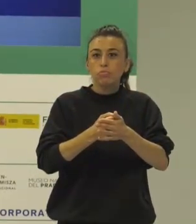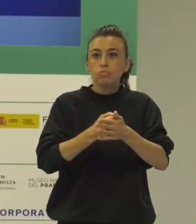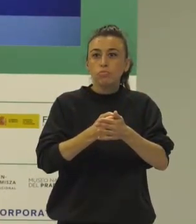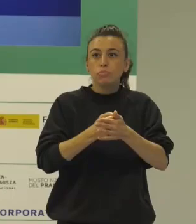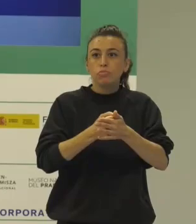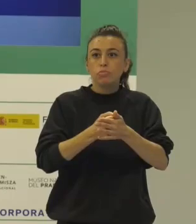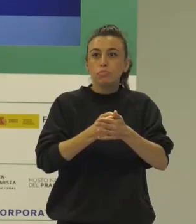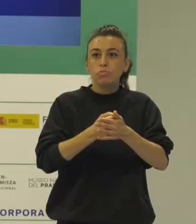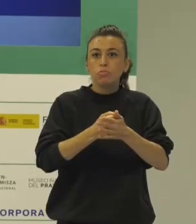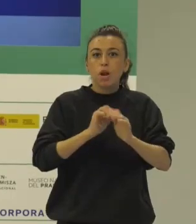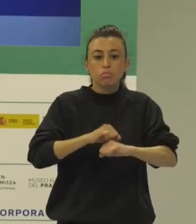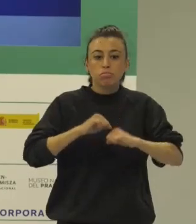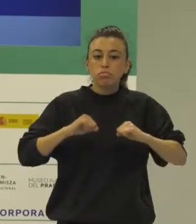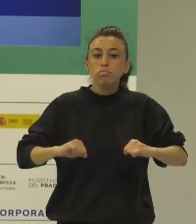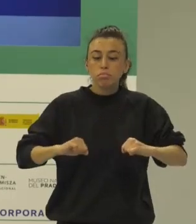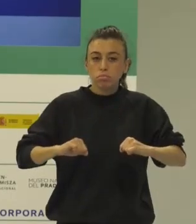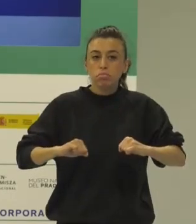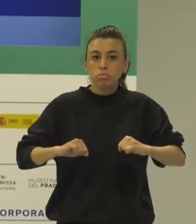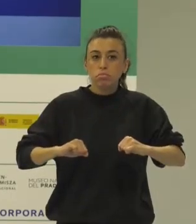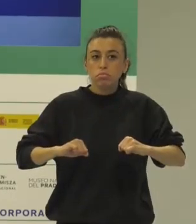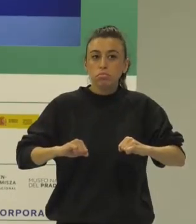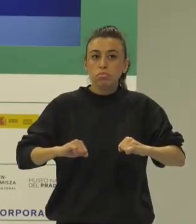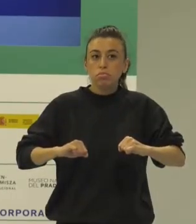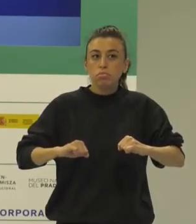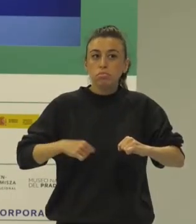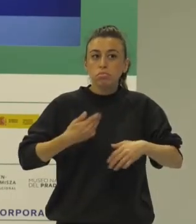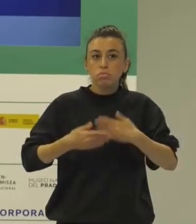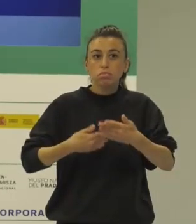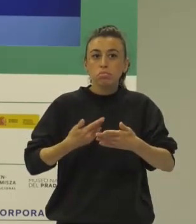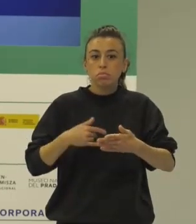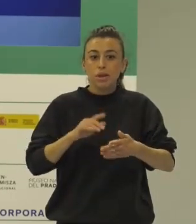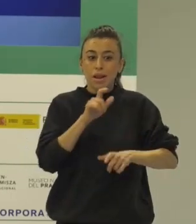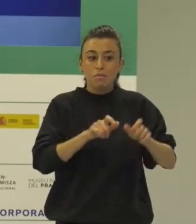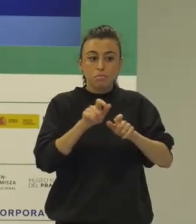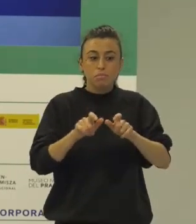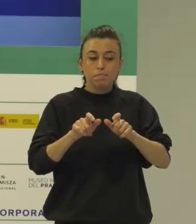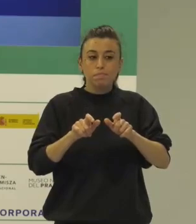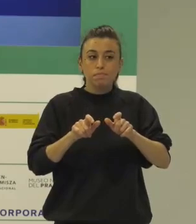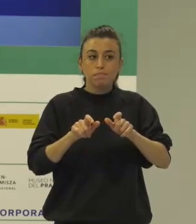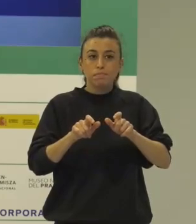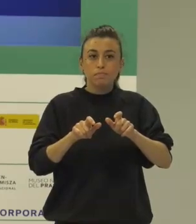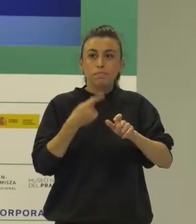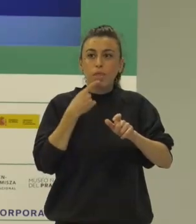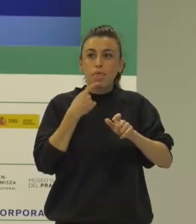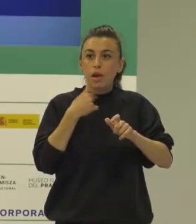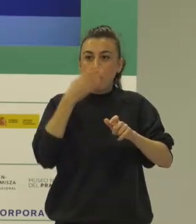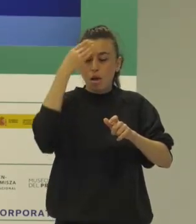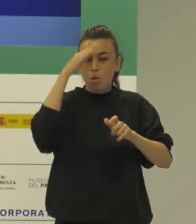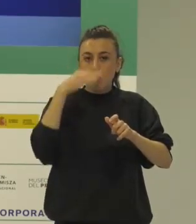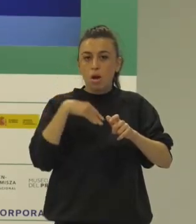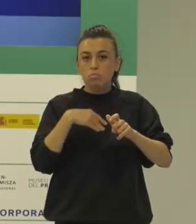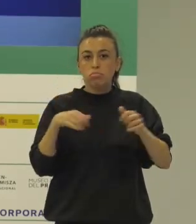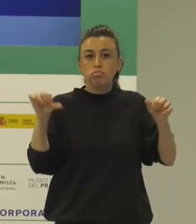perpetuarse en el poder. Entonces, eso, la gente no se puede admitir que el derrumbe de Cuba es como el